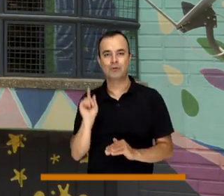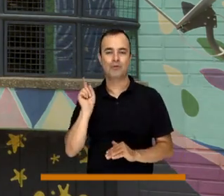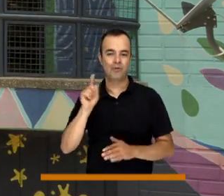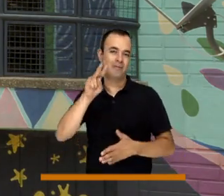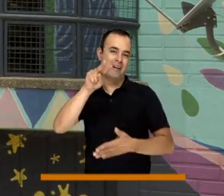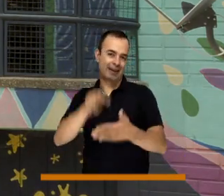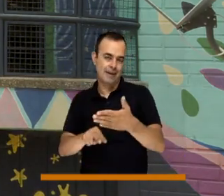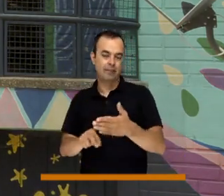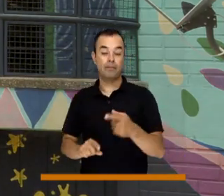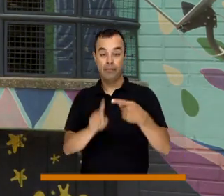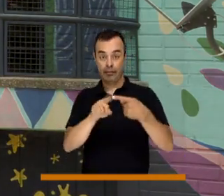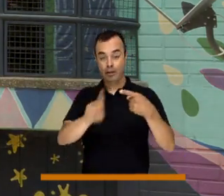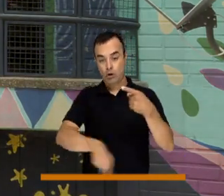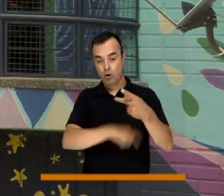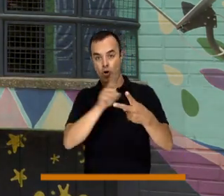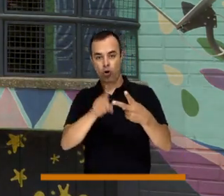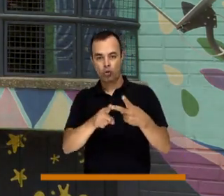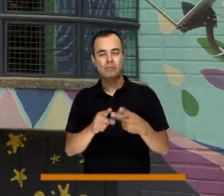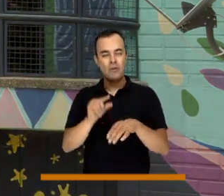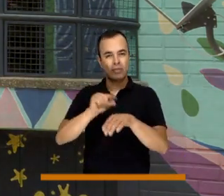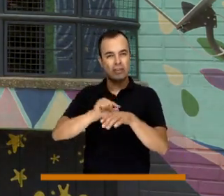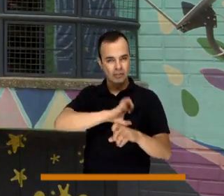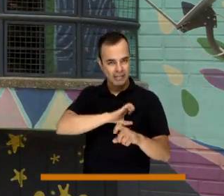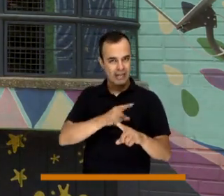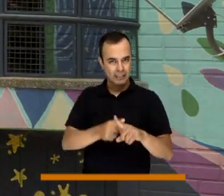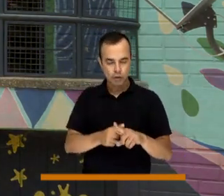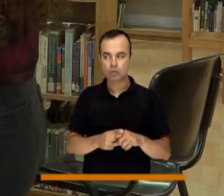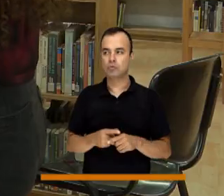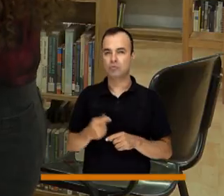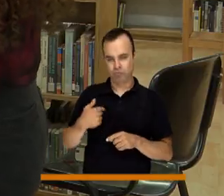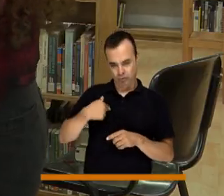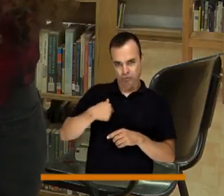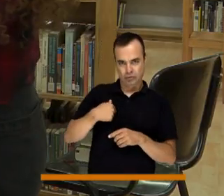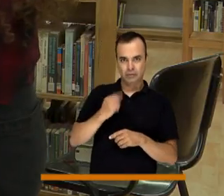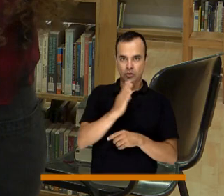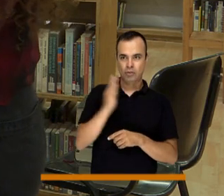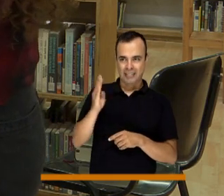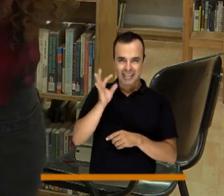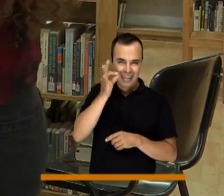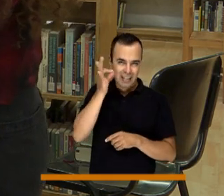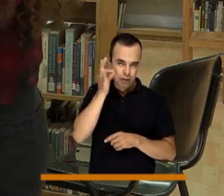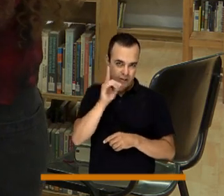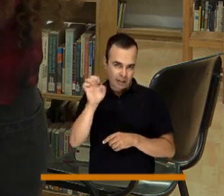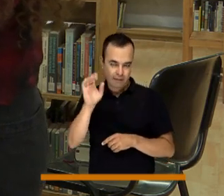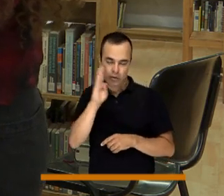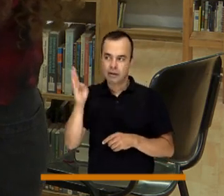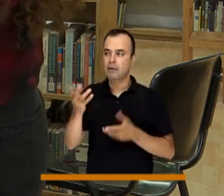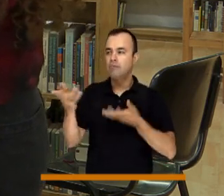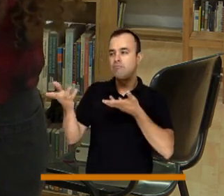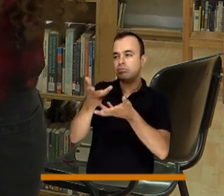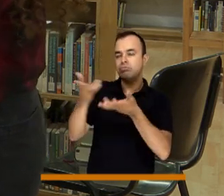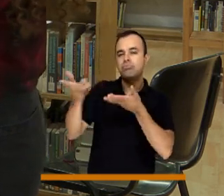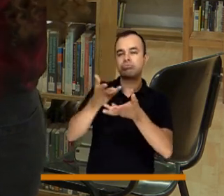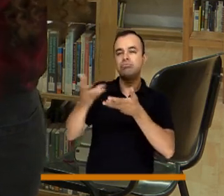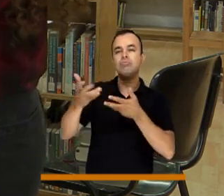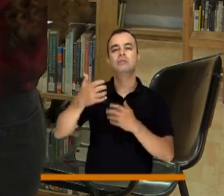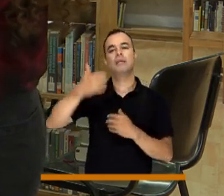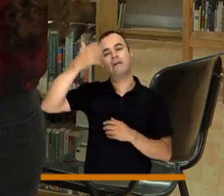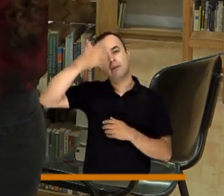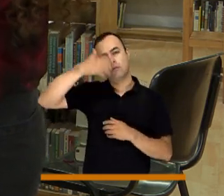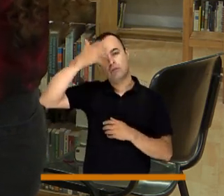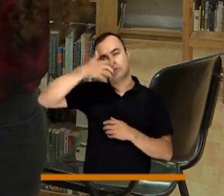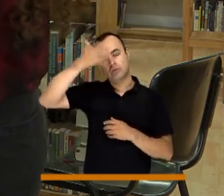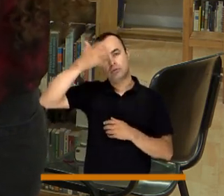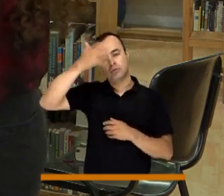es que con la Fundación Éxito se hizo una evaluación del programa cuando entró De Cero